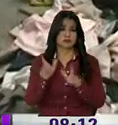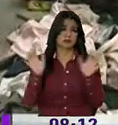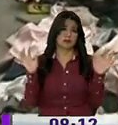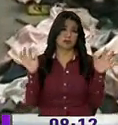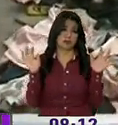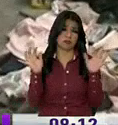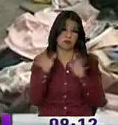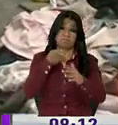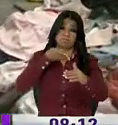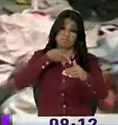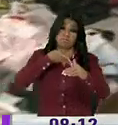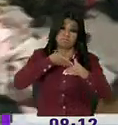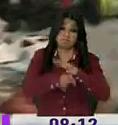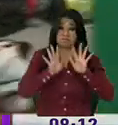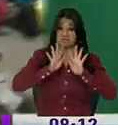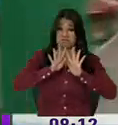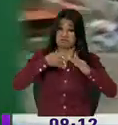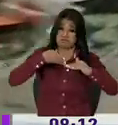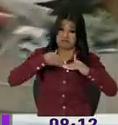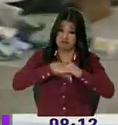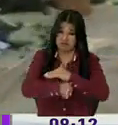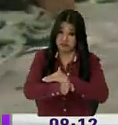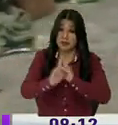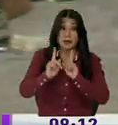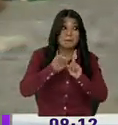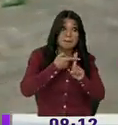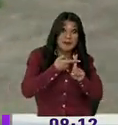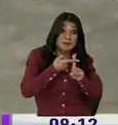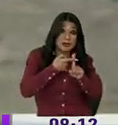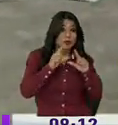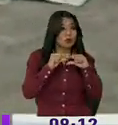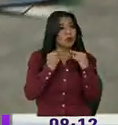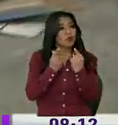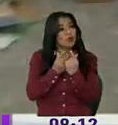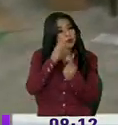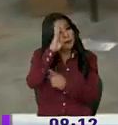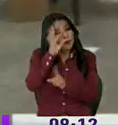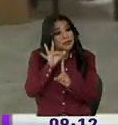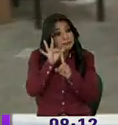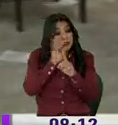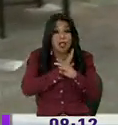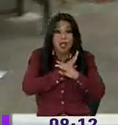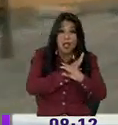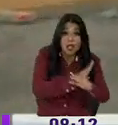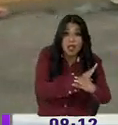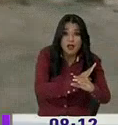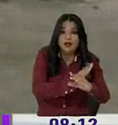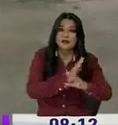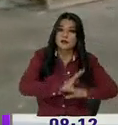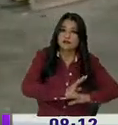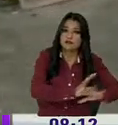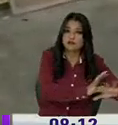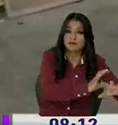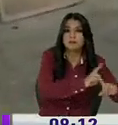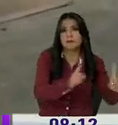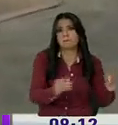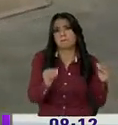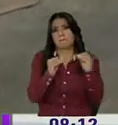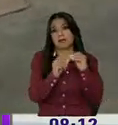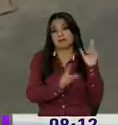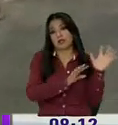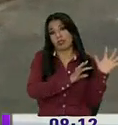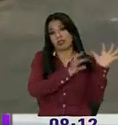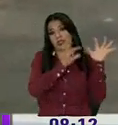este lugar. Primeramente fueron repelidos por personal del Grupo de Operaciones Especiales, pero nuevamente con mayor número de